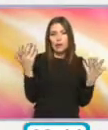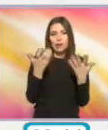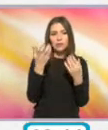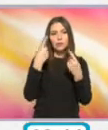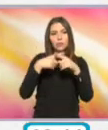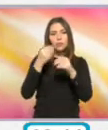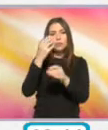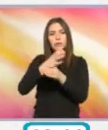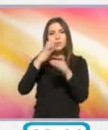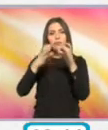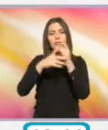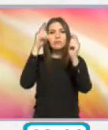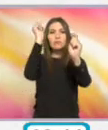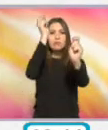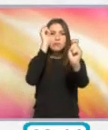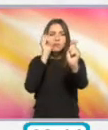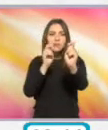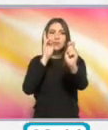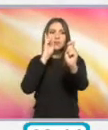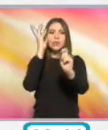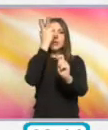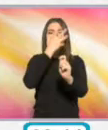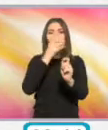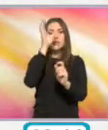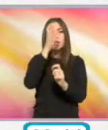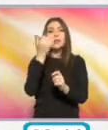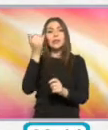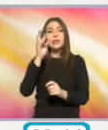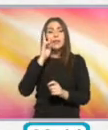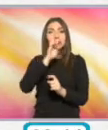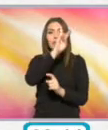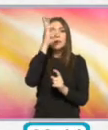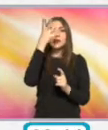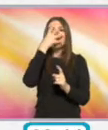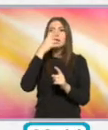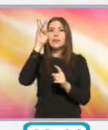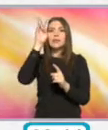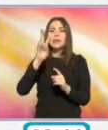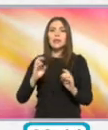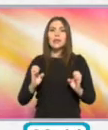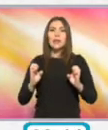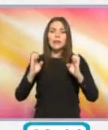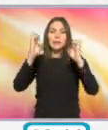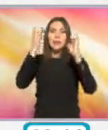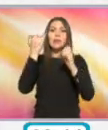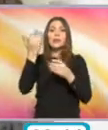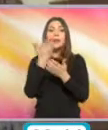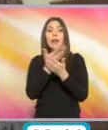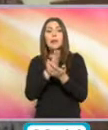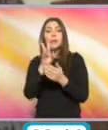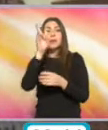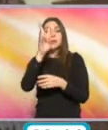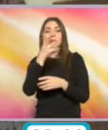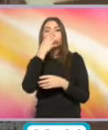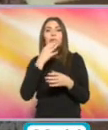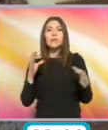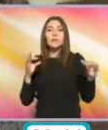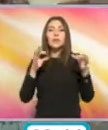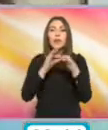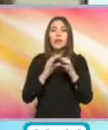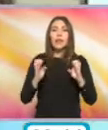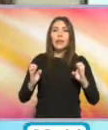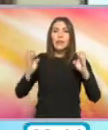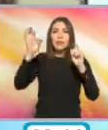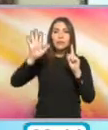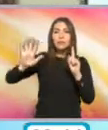abstractos, pero repito, vean la Ve nada belleza de más. los edificios. Y aparte, Ya- ¿sabes qué? El combinar, ¿no? El edificio Sí. con este tipo de de piezas. arte.